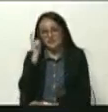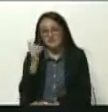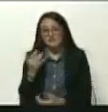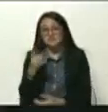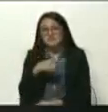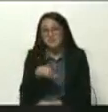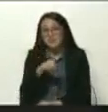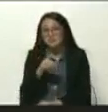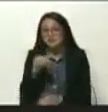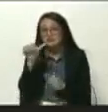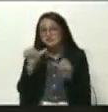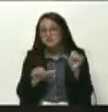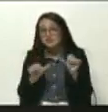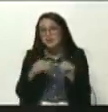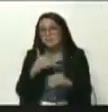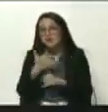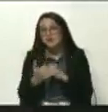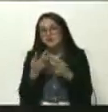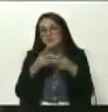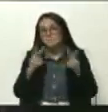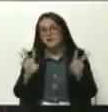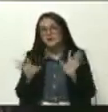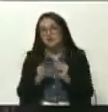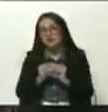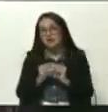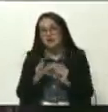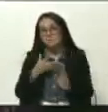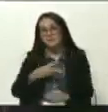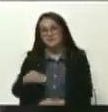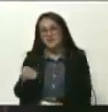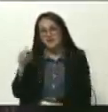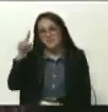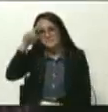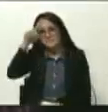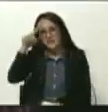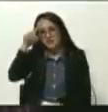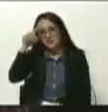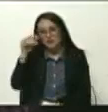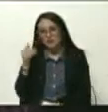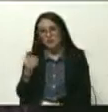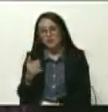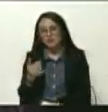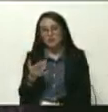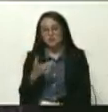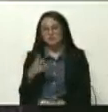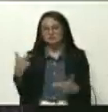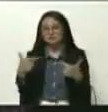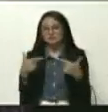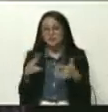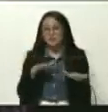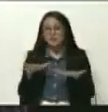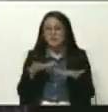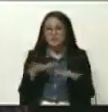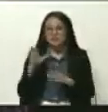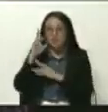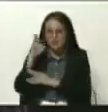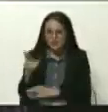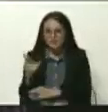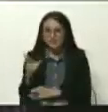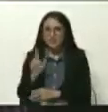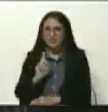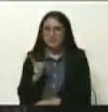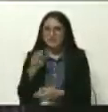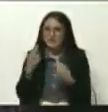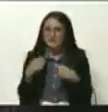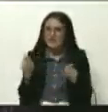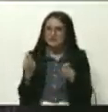usted ha hablado sobre el proyecto de paz total del presidente Petro. ¿Cree usted que al ser la guerrilla un movimiento reconocido como tal debe tener un